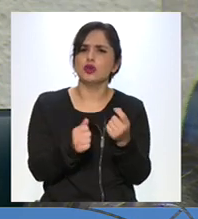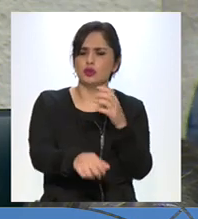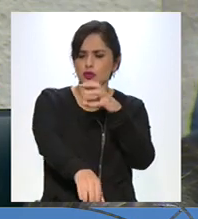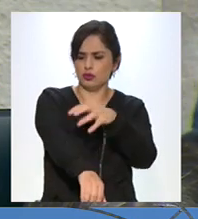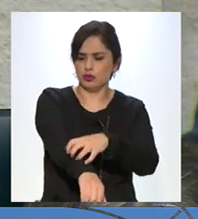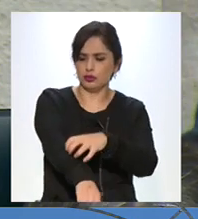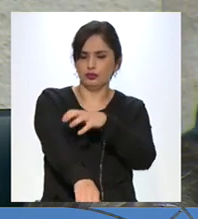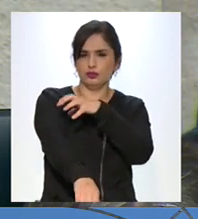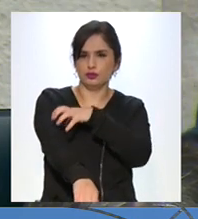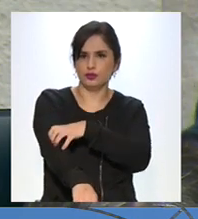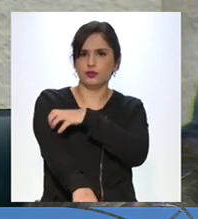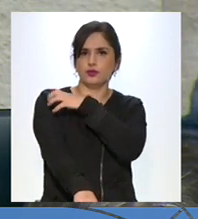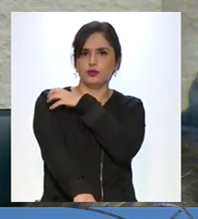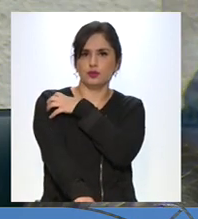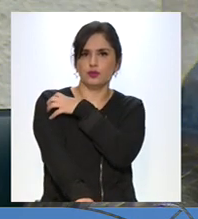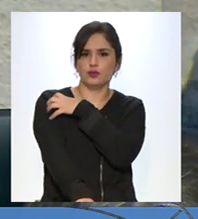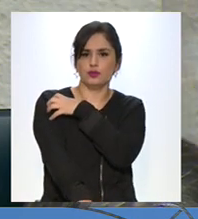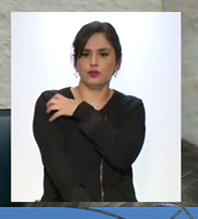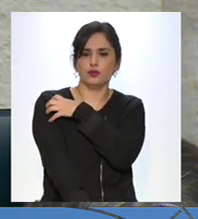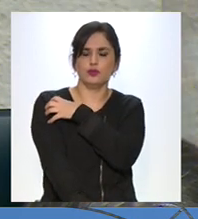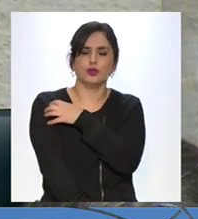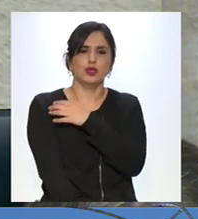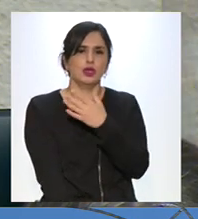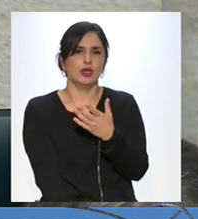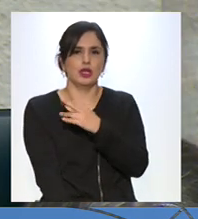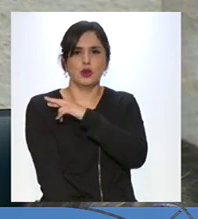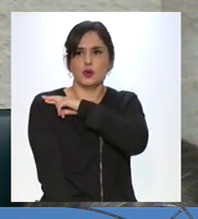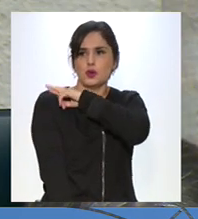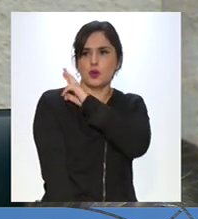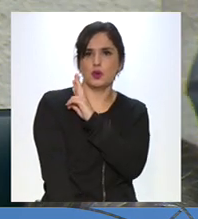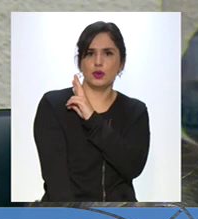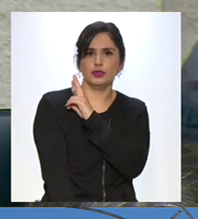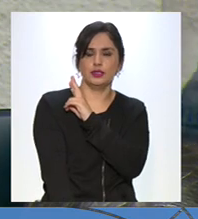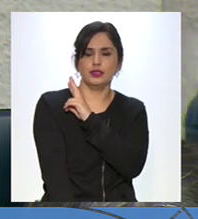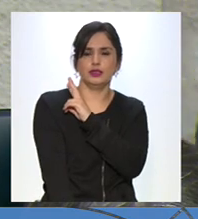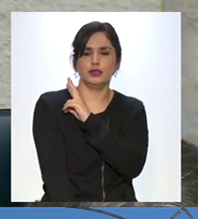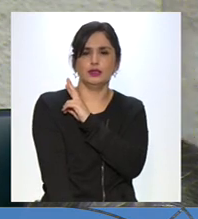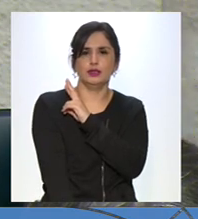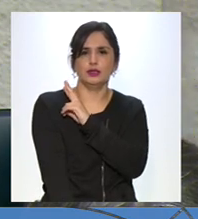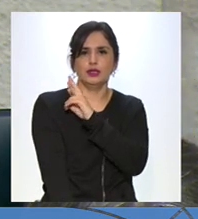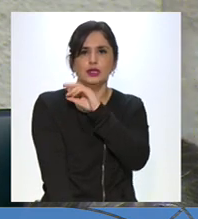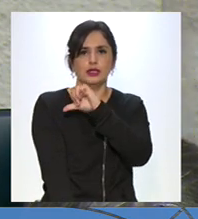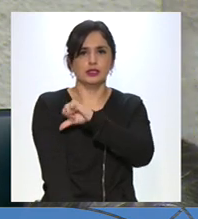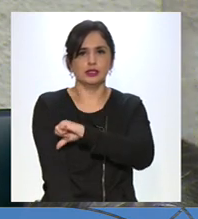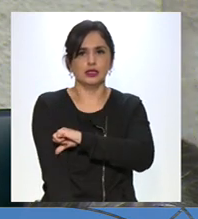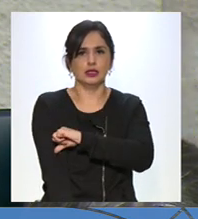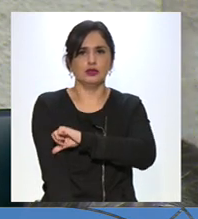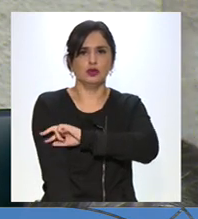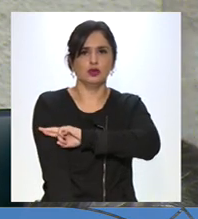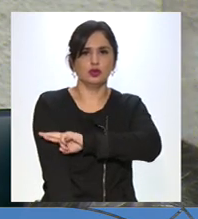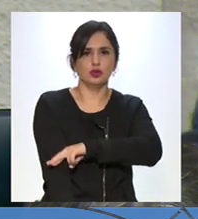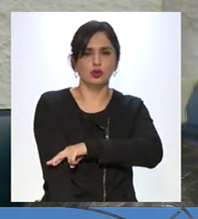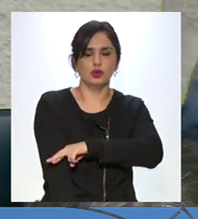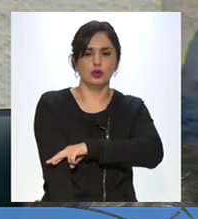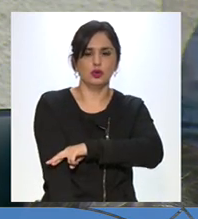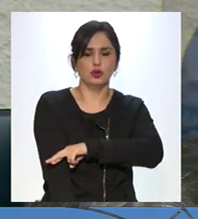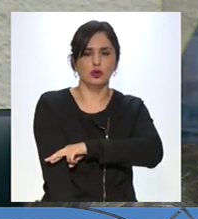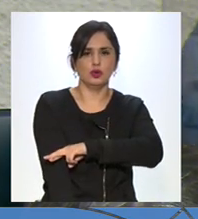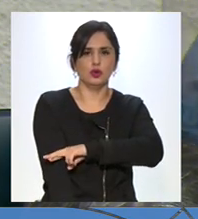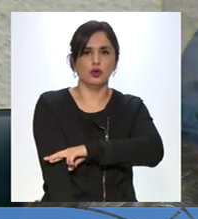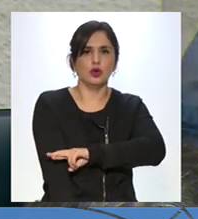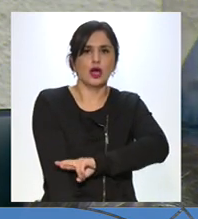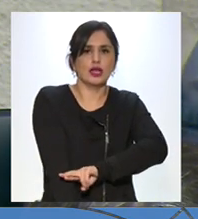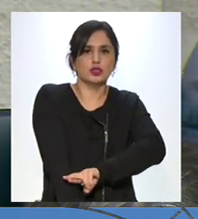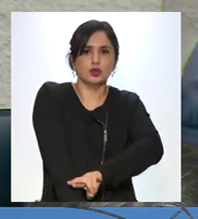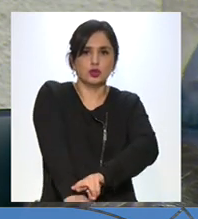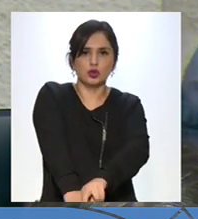dicen, ya no recuerdo bien, pero está el norte, está las zonas centro, centro-sur, está la zona